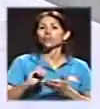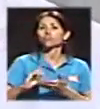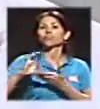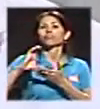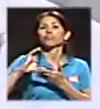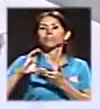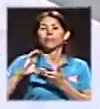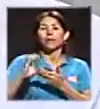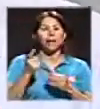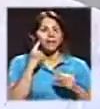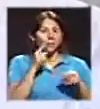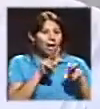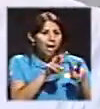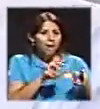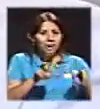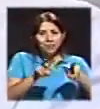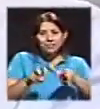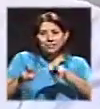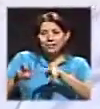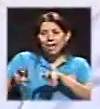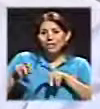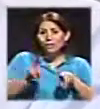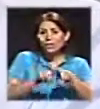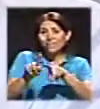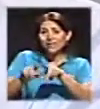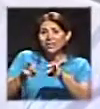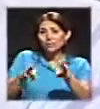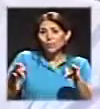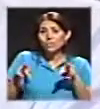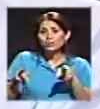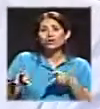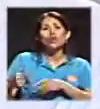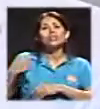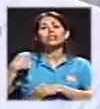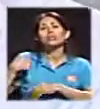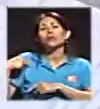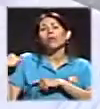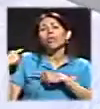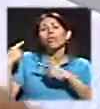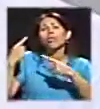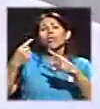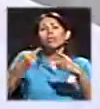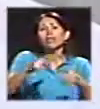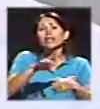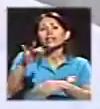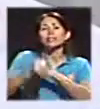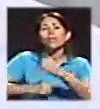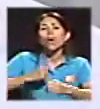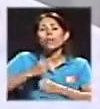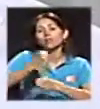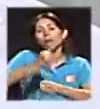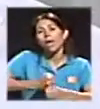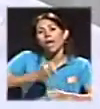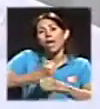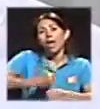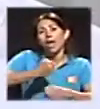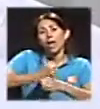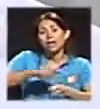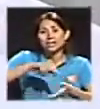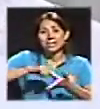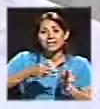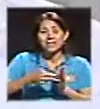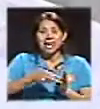lo que yo voy a obtener a lo largo de mi vida laboral, 35, 40 años, es entre un 15 y un 20% de mi salario de